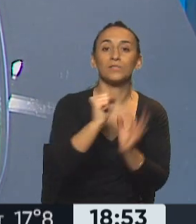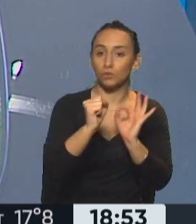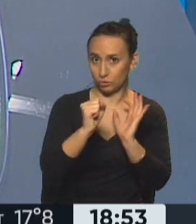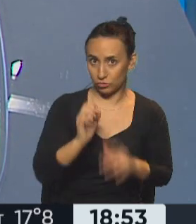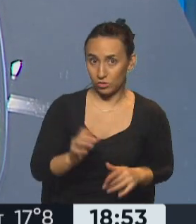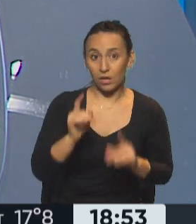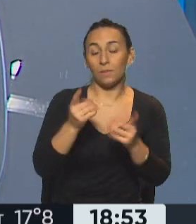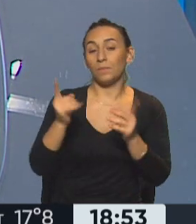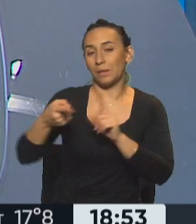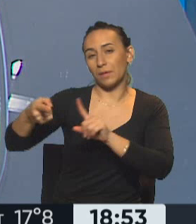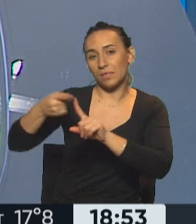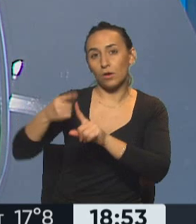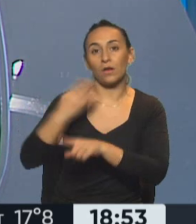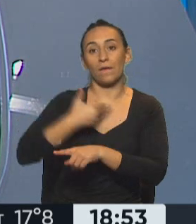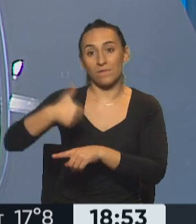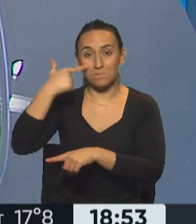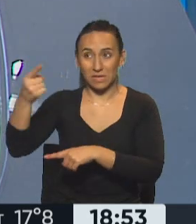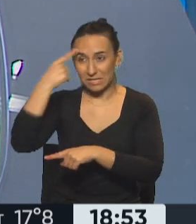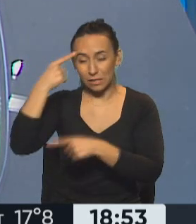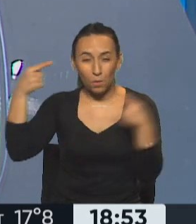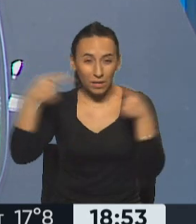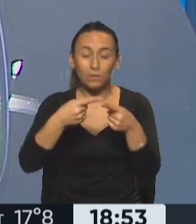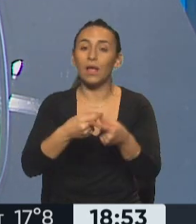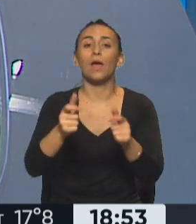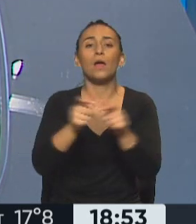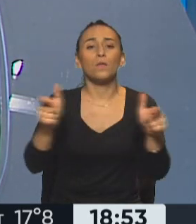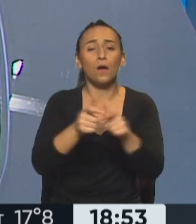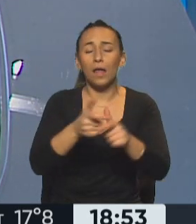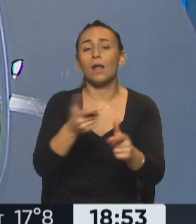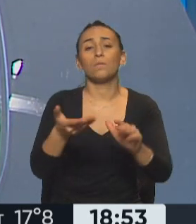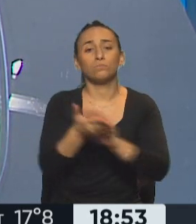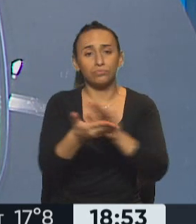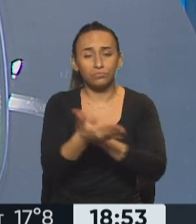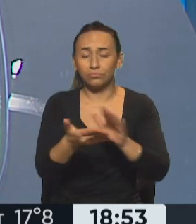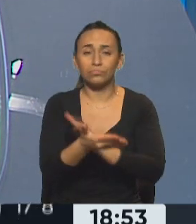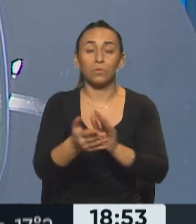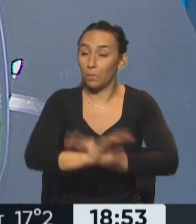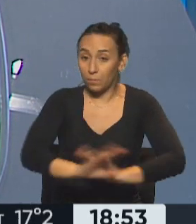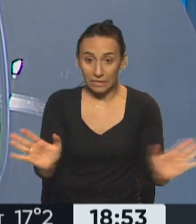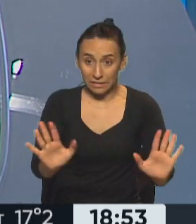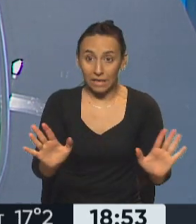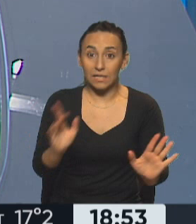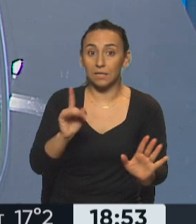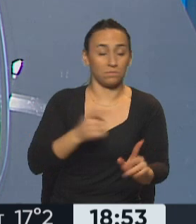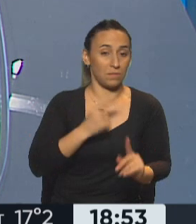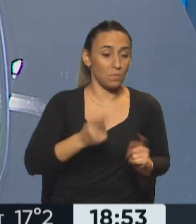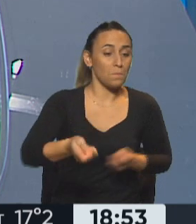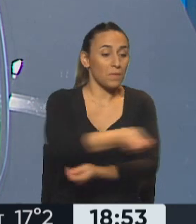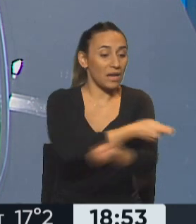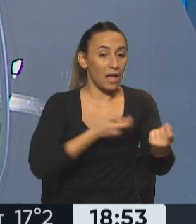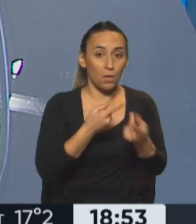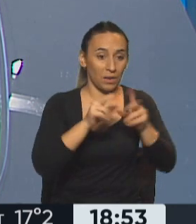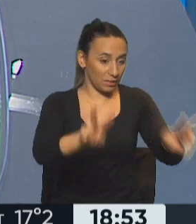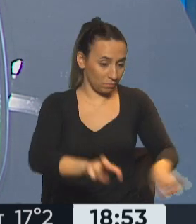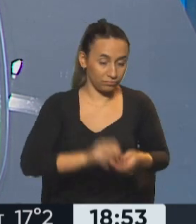con el Fondo Monetario, es dejar de emitir y poder financiarse con la deuda justamente que se va generando en este mercado de deuda local.